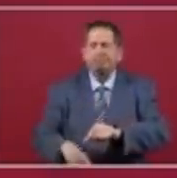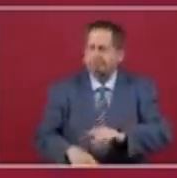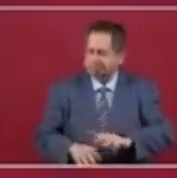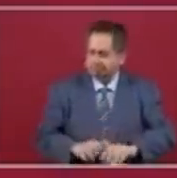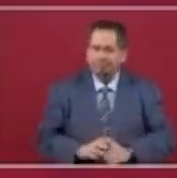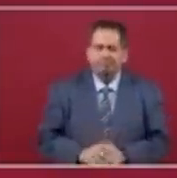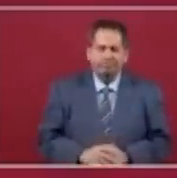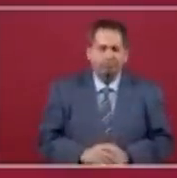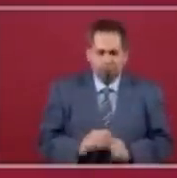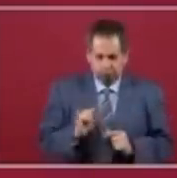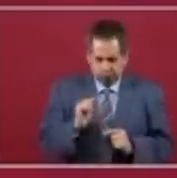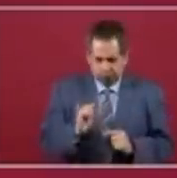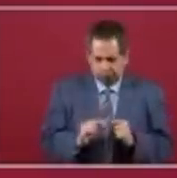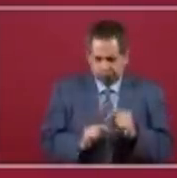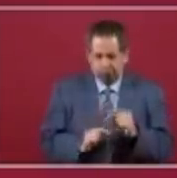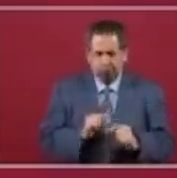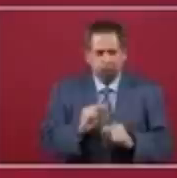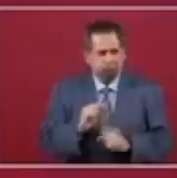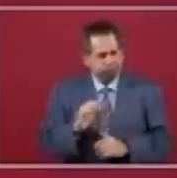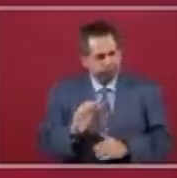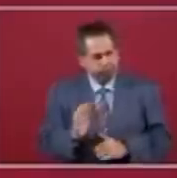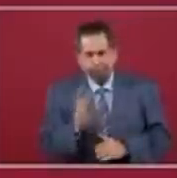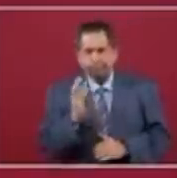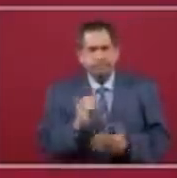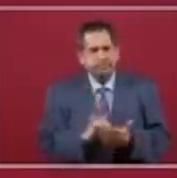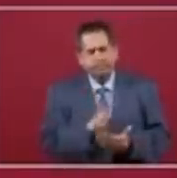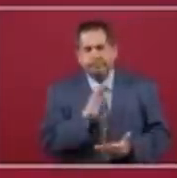Vamos a ir poco a poco, ¿no?